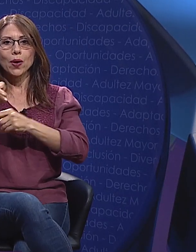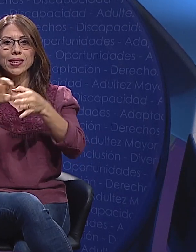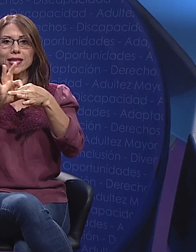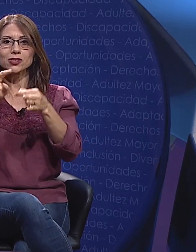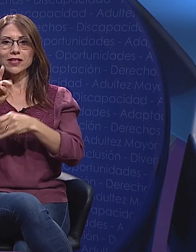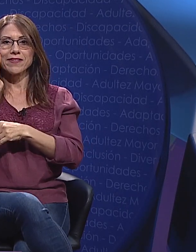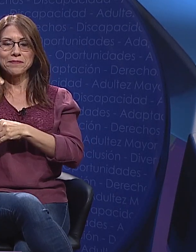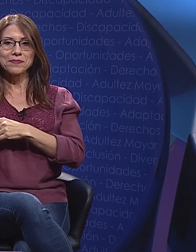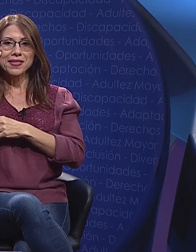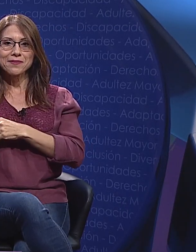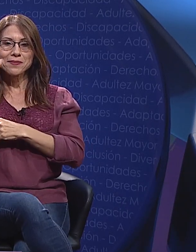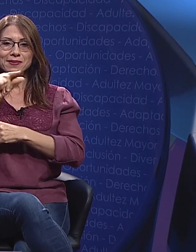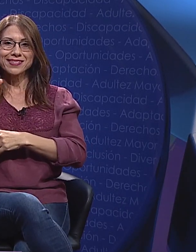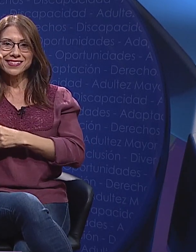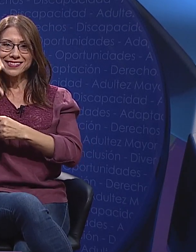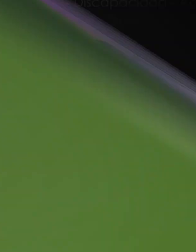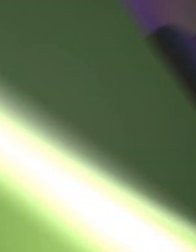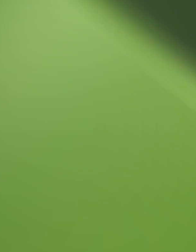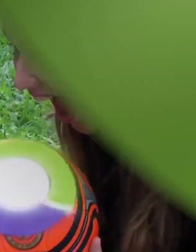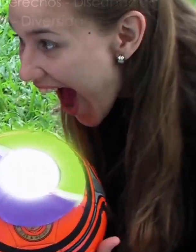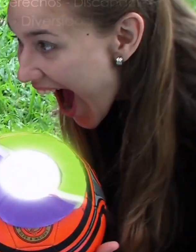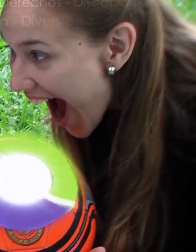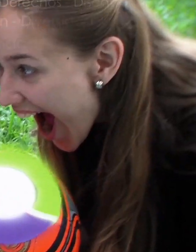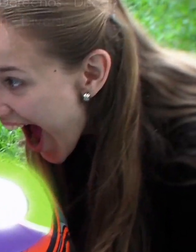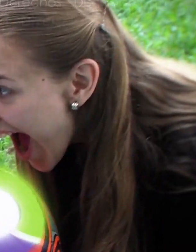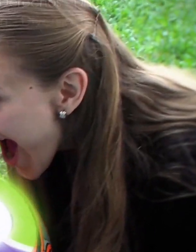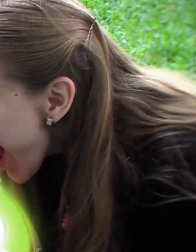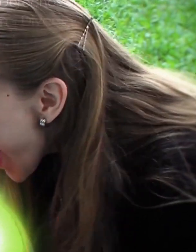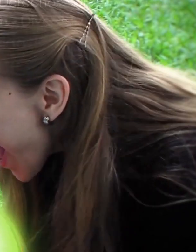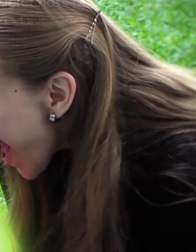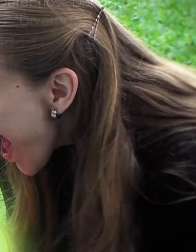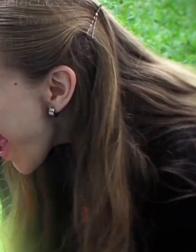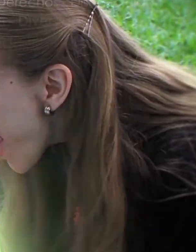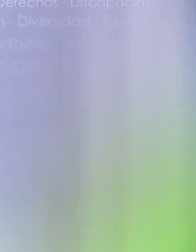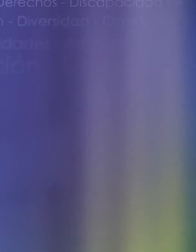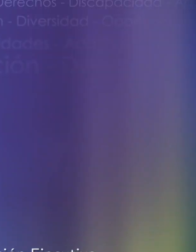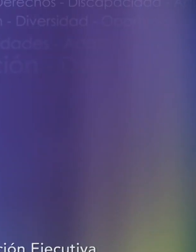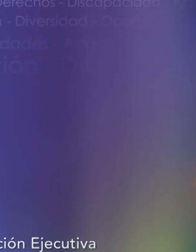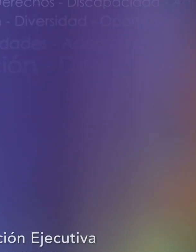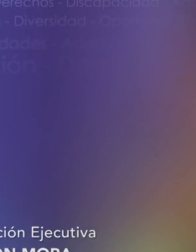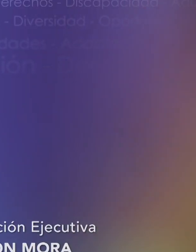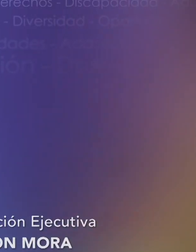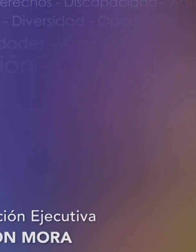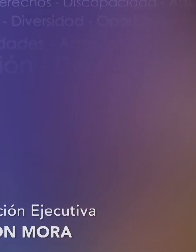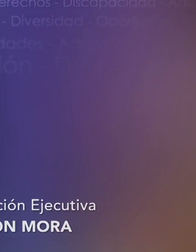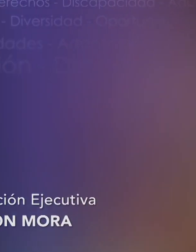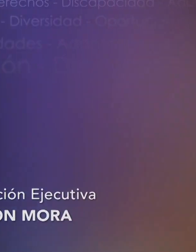facebook.com/Nexos TV. Hasta la próxima edición.